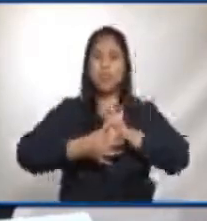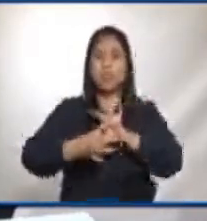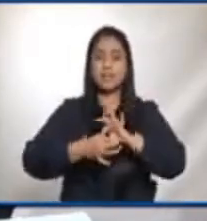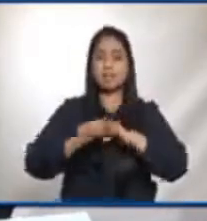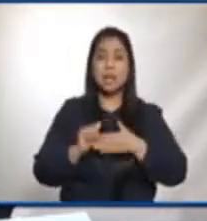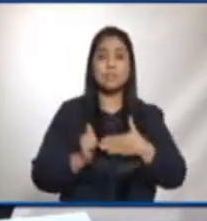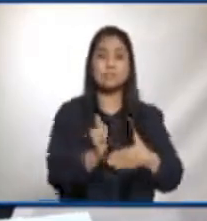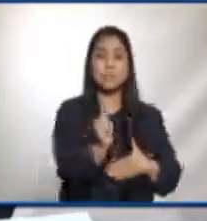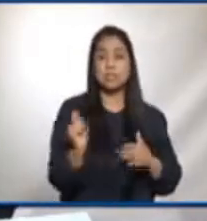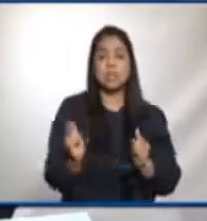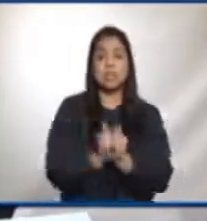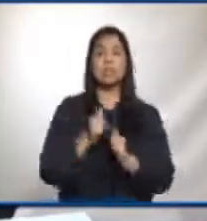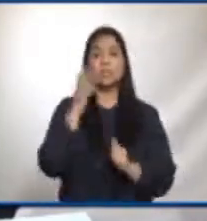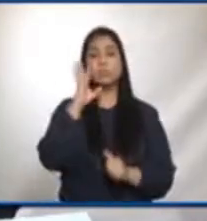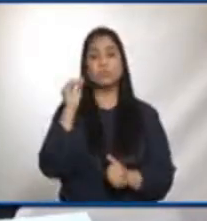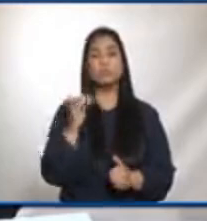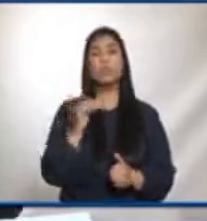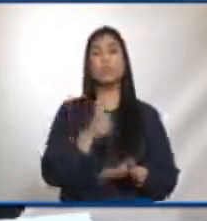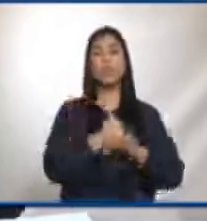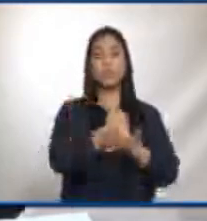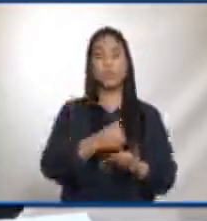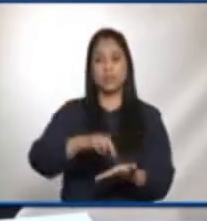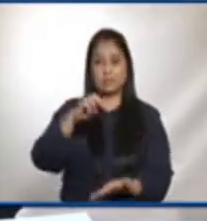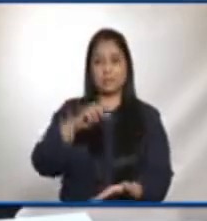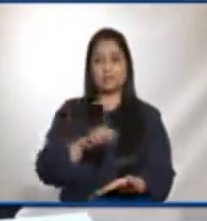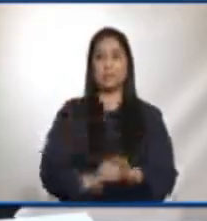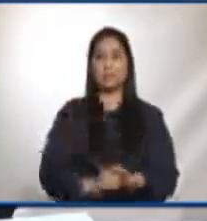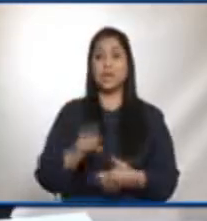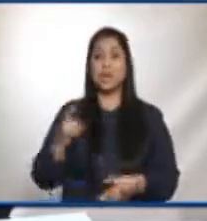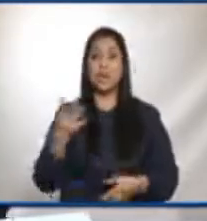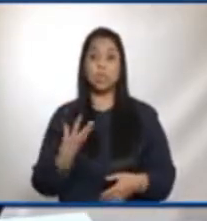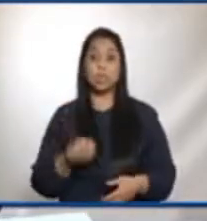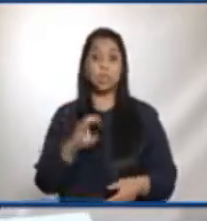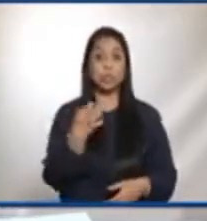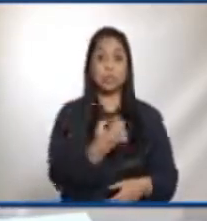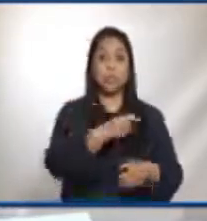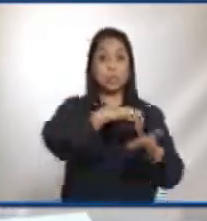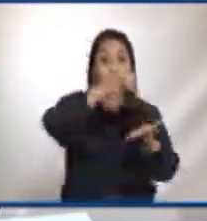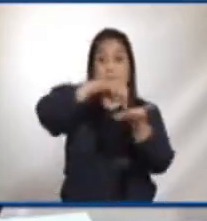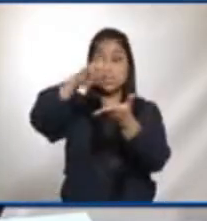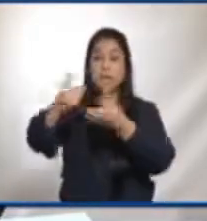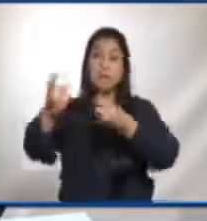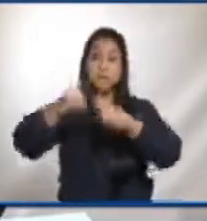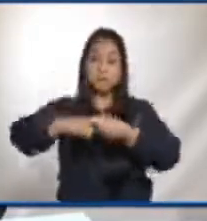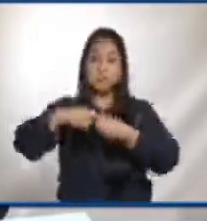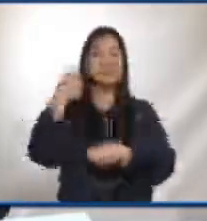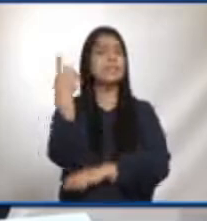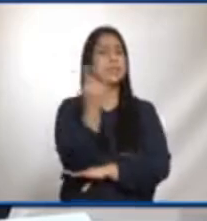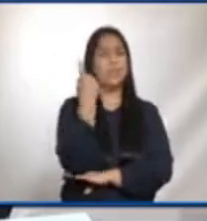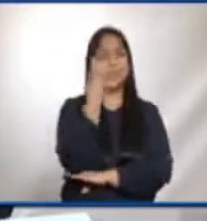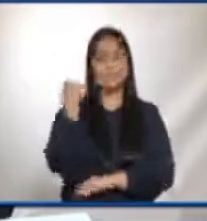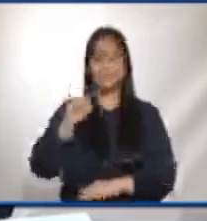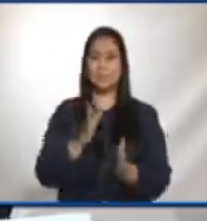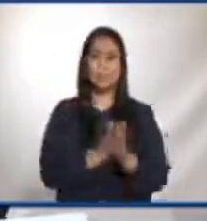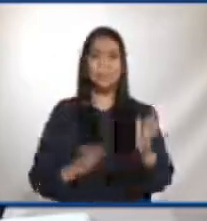en conjunto por el bien del país. La Unión Europea y sus países miembros son un pilar fundamental en nuestros planes de desarrollo